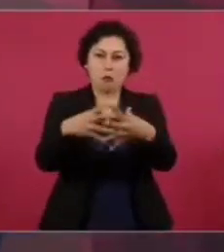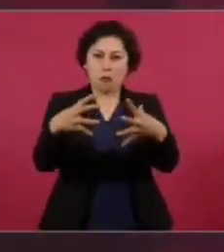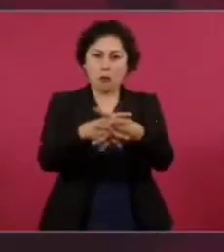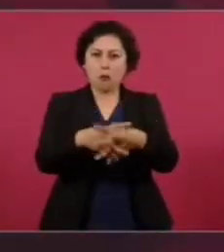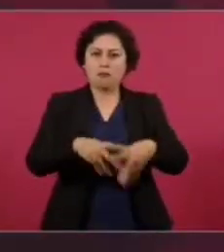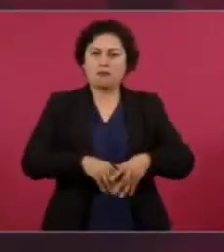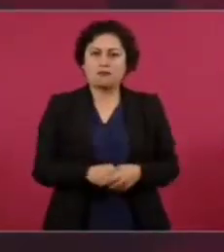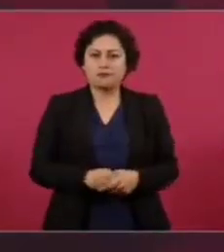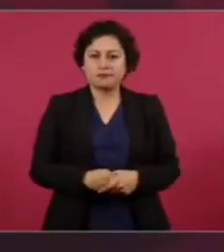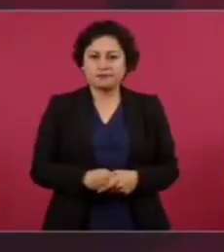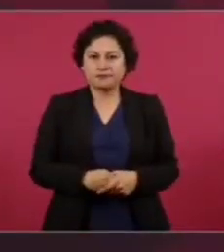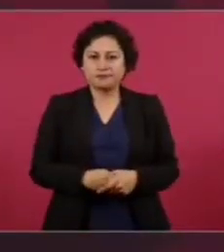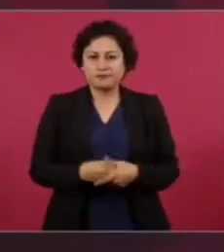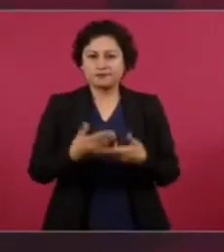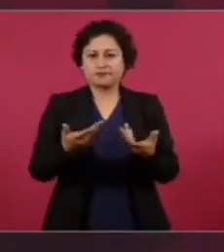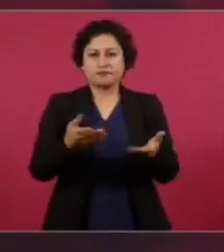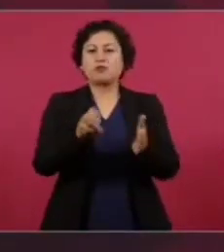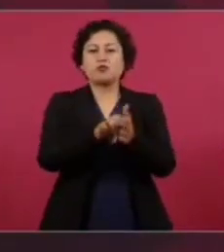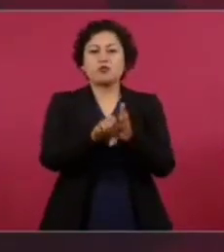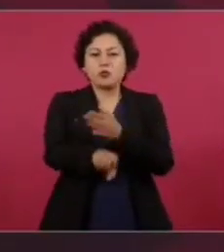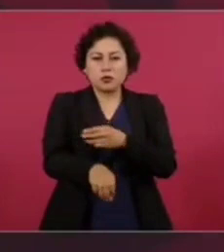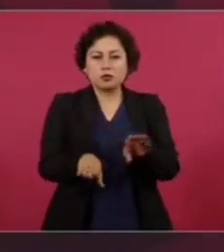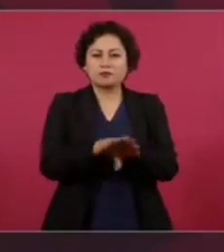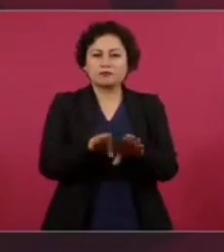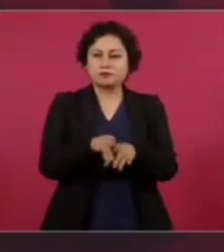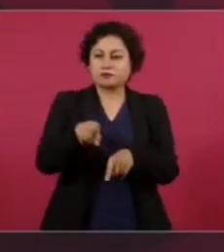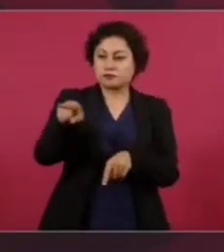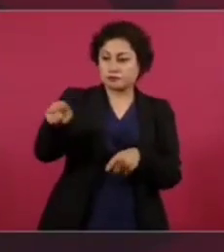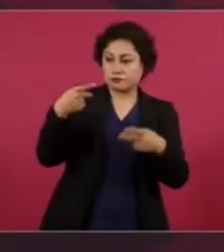contra dirigentes populares